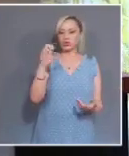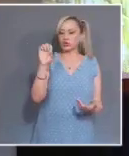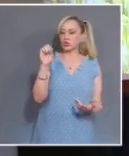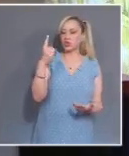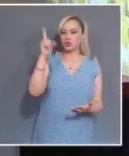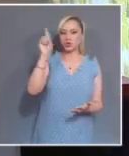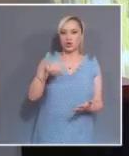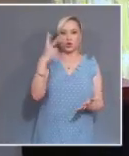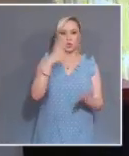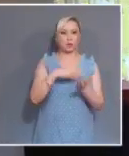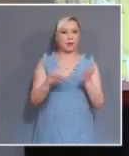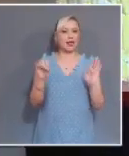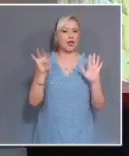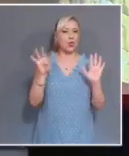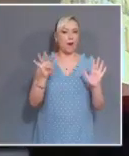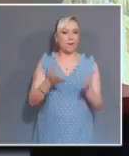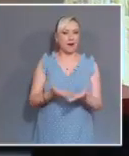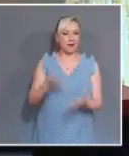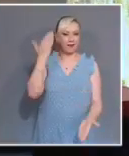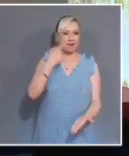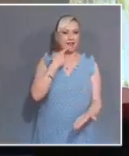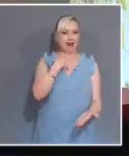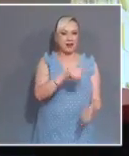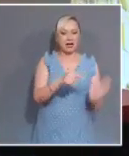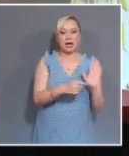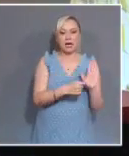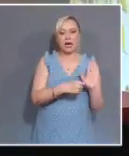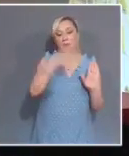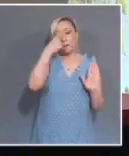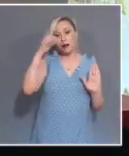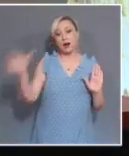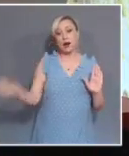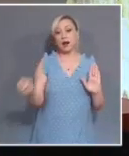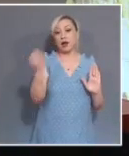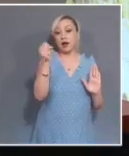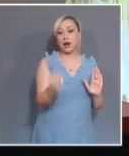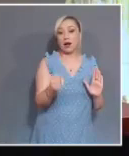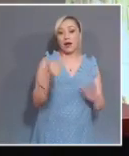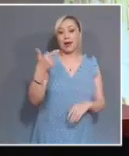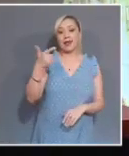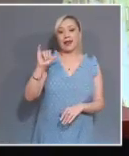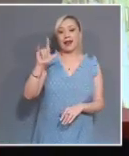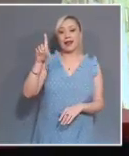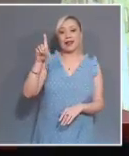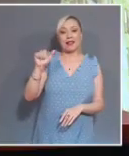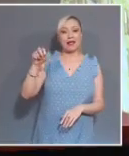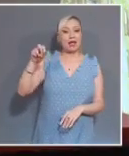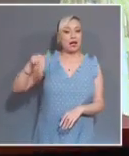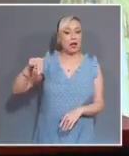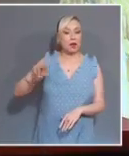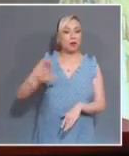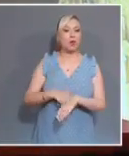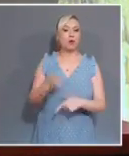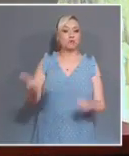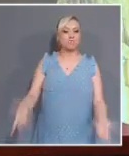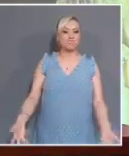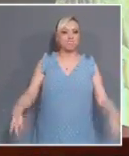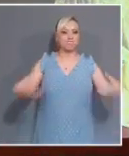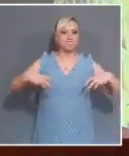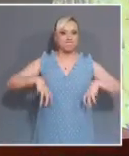261/2019, los imputados Emilio N. y Gilda N., delitos, operaciones con recursos de procedencia ilícita, ambos